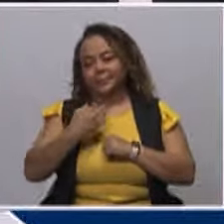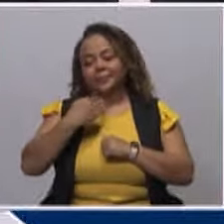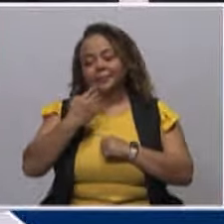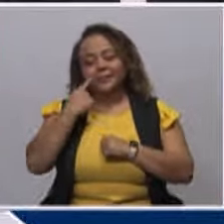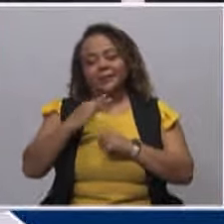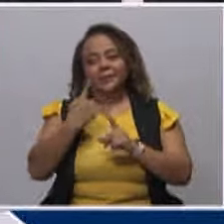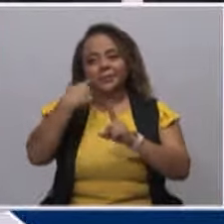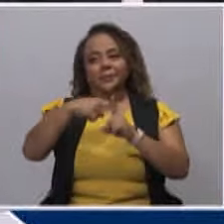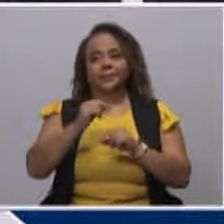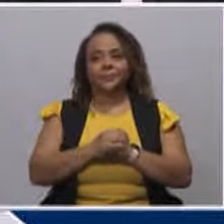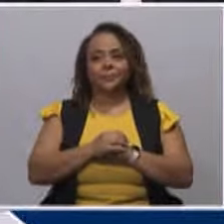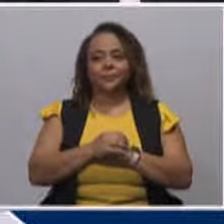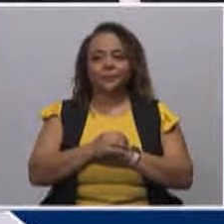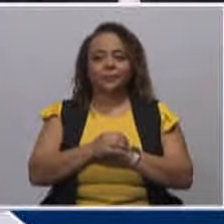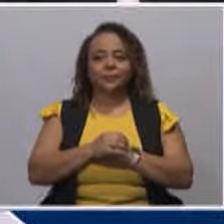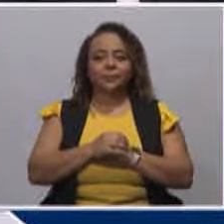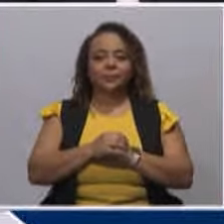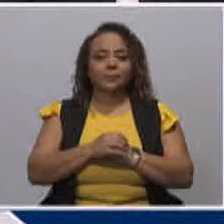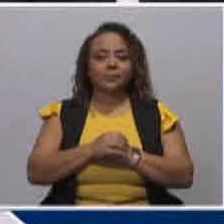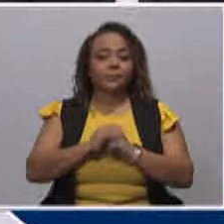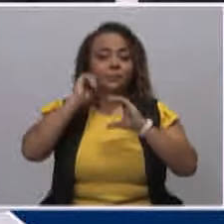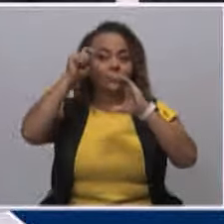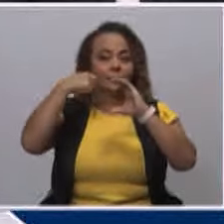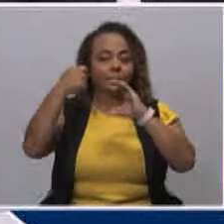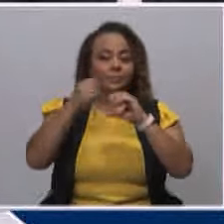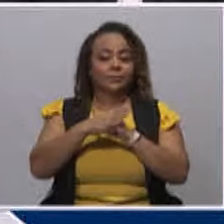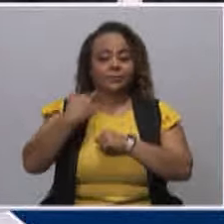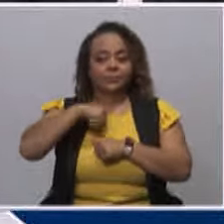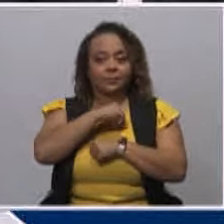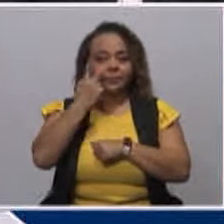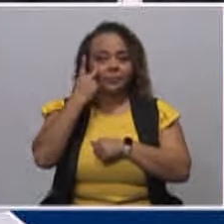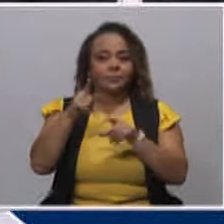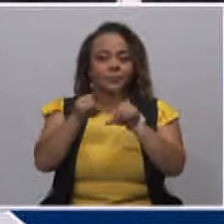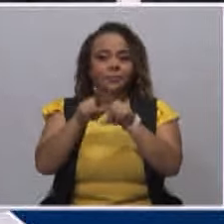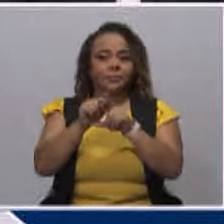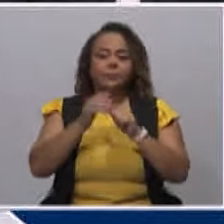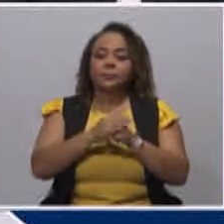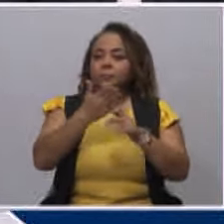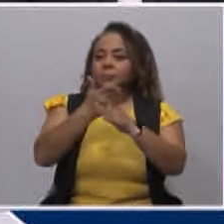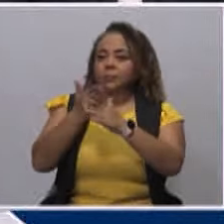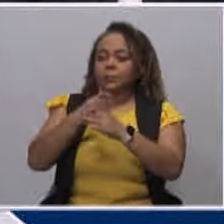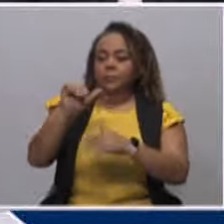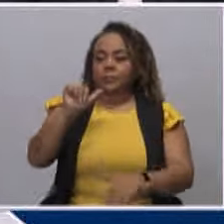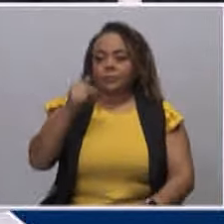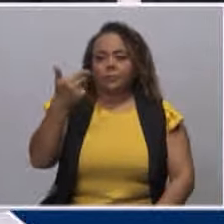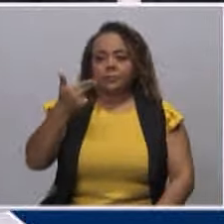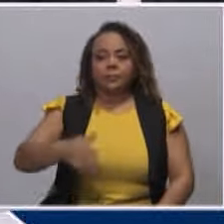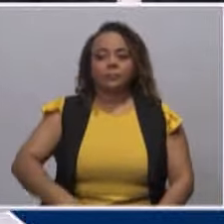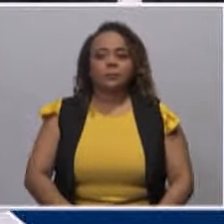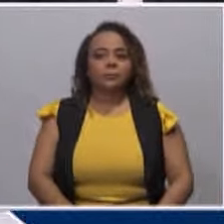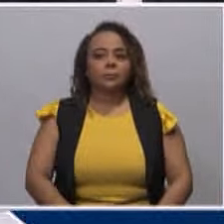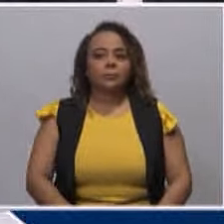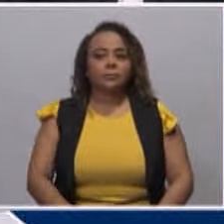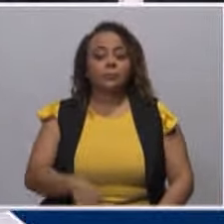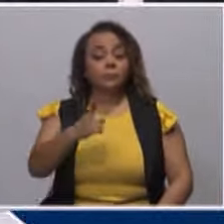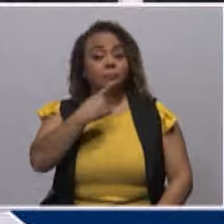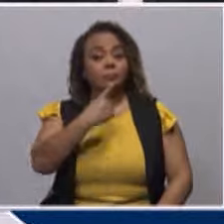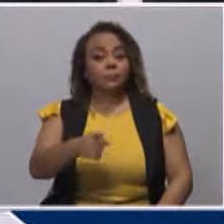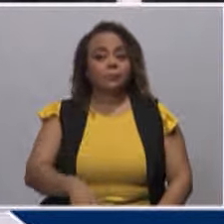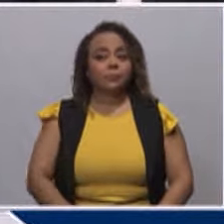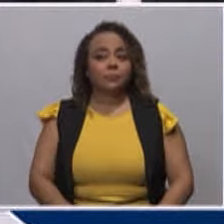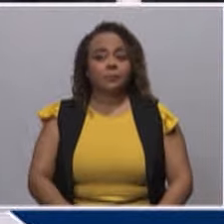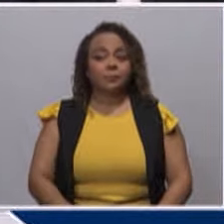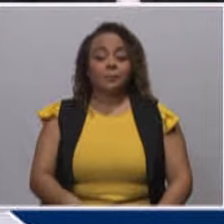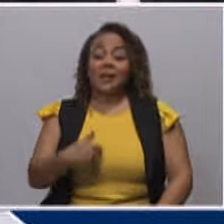posi de hecho Ahí en los videos que que veíamos incluso también que compartía Andrés Chávez él decía que habrá